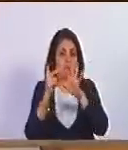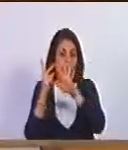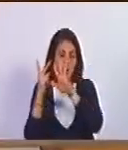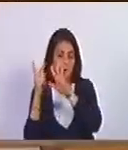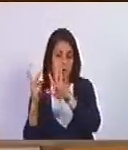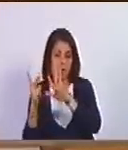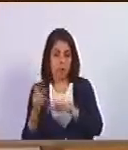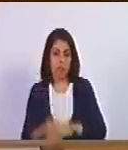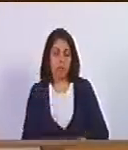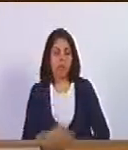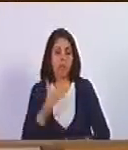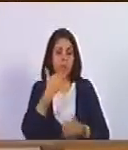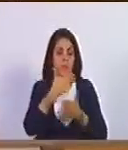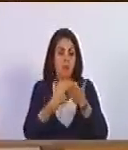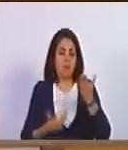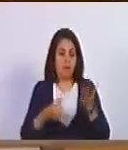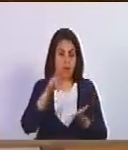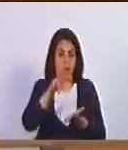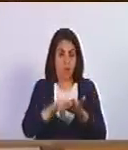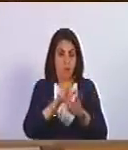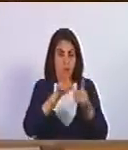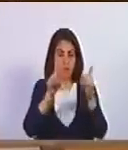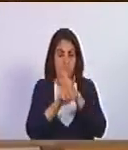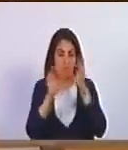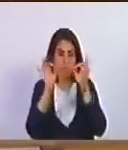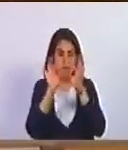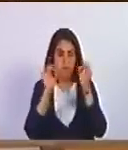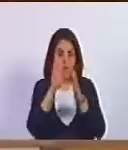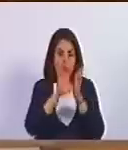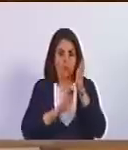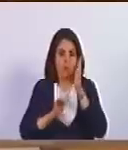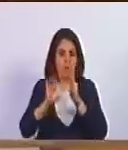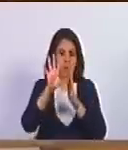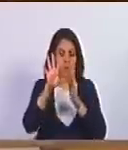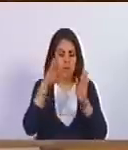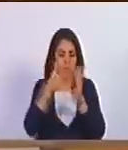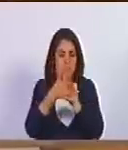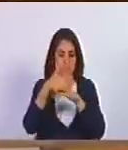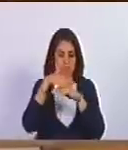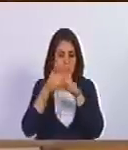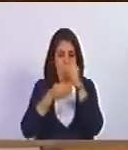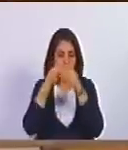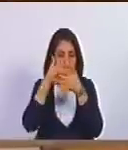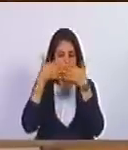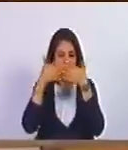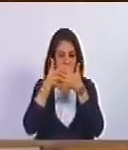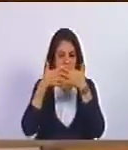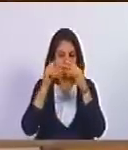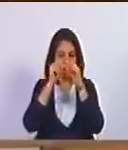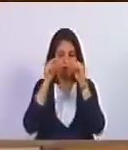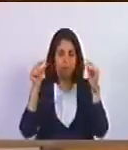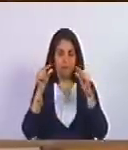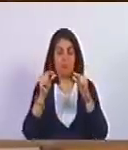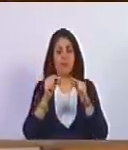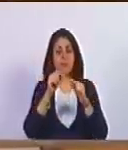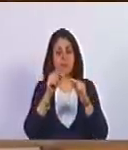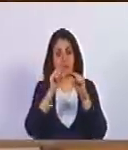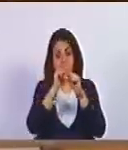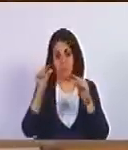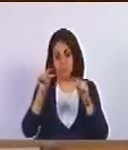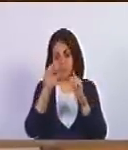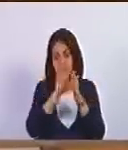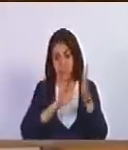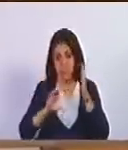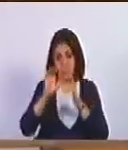66. Se propone aprobar sin modificación el capítulo 5, el cual queda redactado en los siguientes términos. Acápite, capítulo